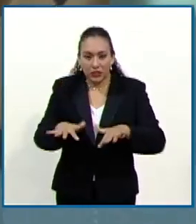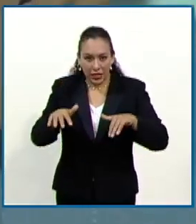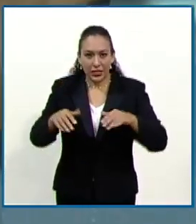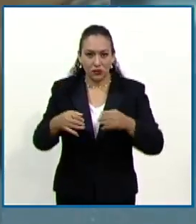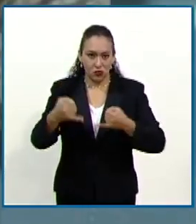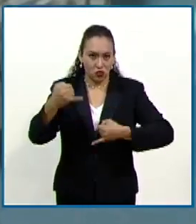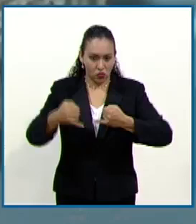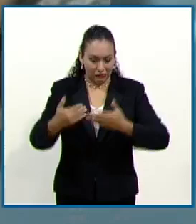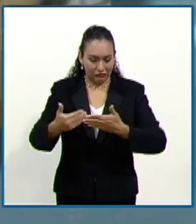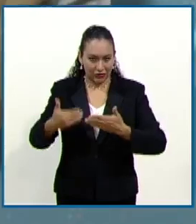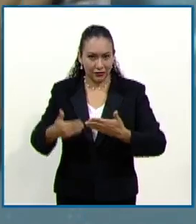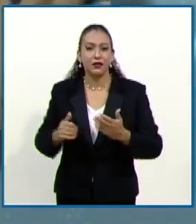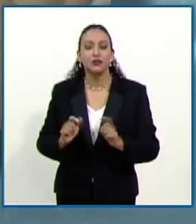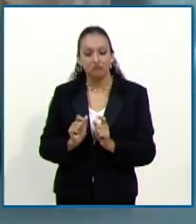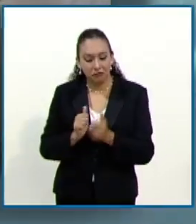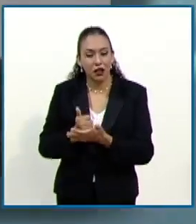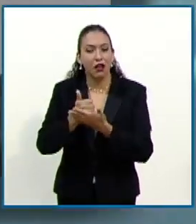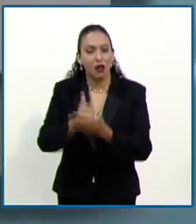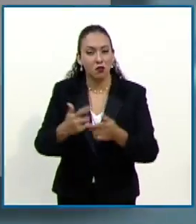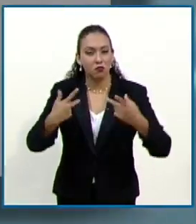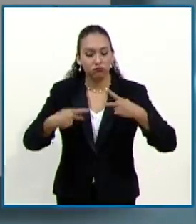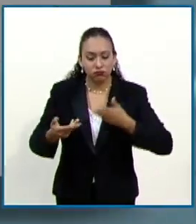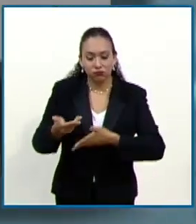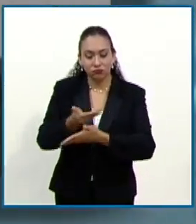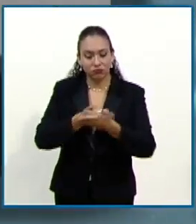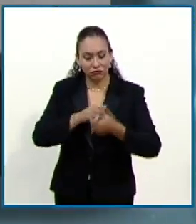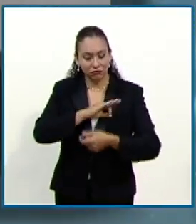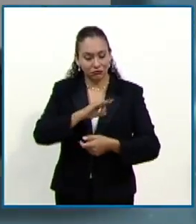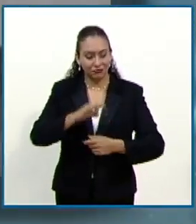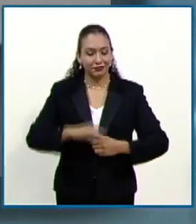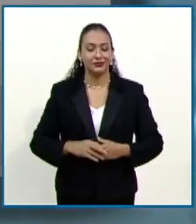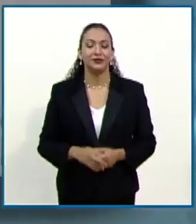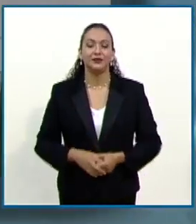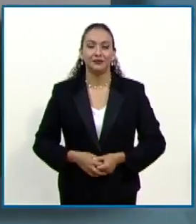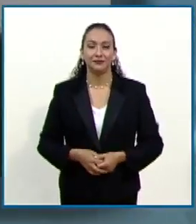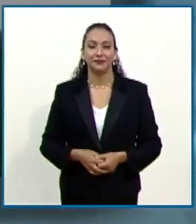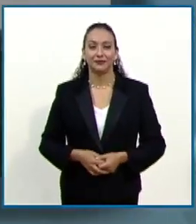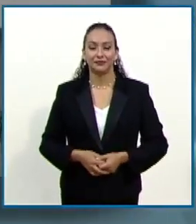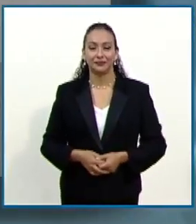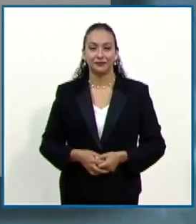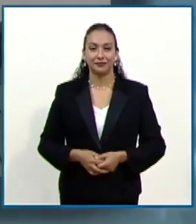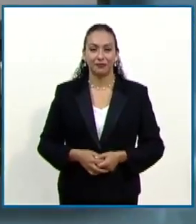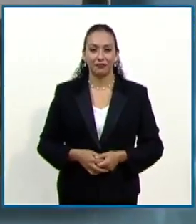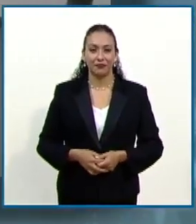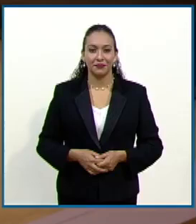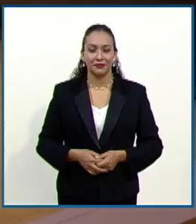las resoluciones judiciales. Para el canal del Poder Judicial de la Federación, Jesús Daza.